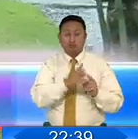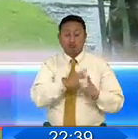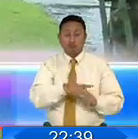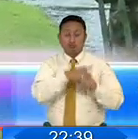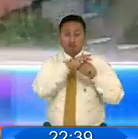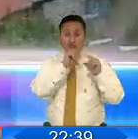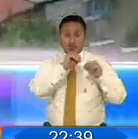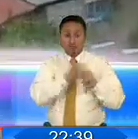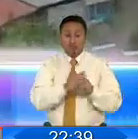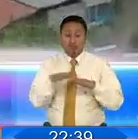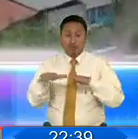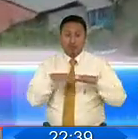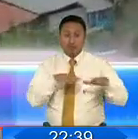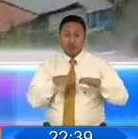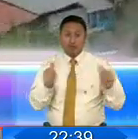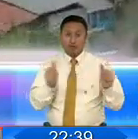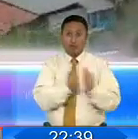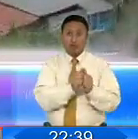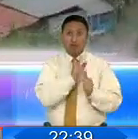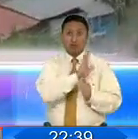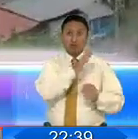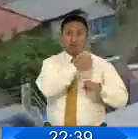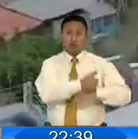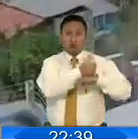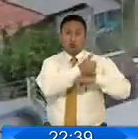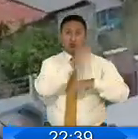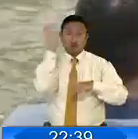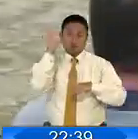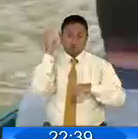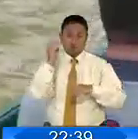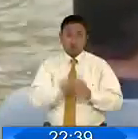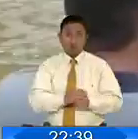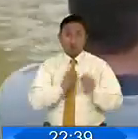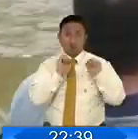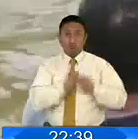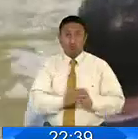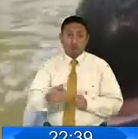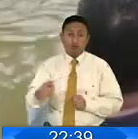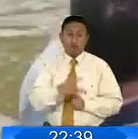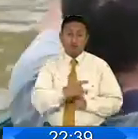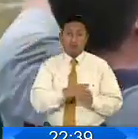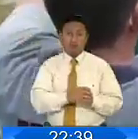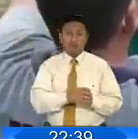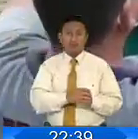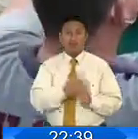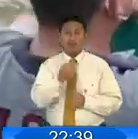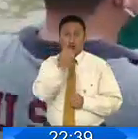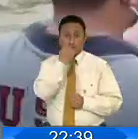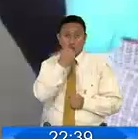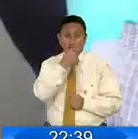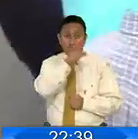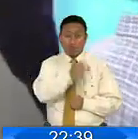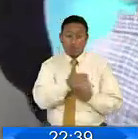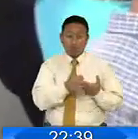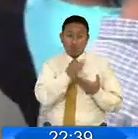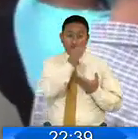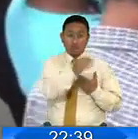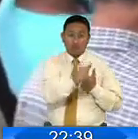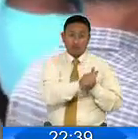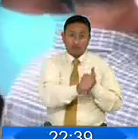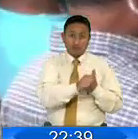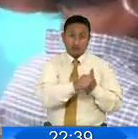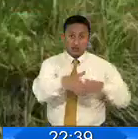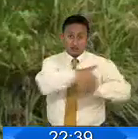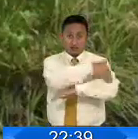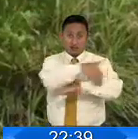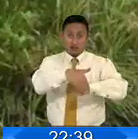excepcional, coordinadas en conjunto con las autoridades colombianas, para permitir el abastecimiento de alimentos a las poblaciones aledañas a la